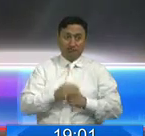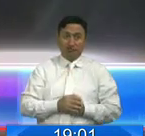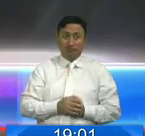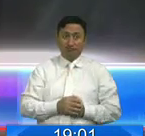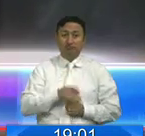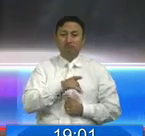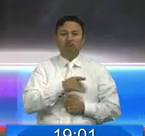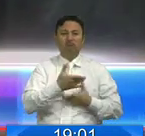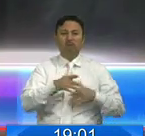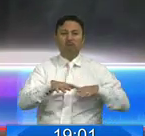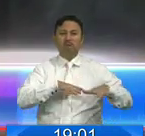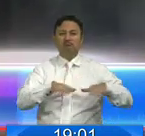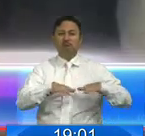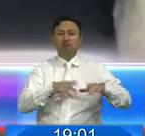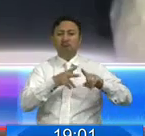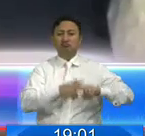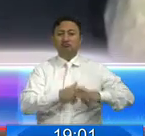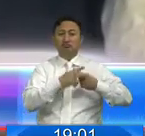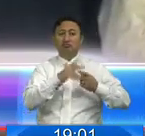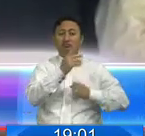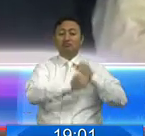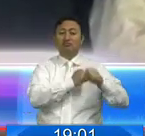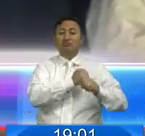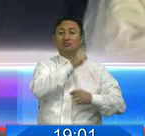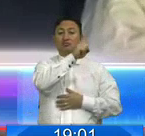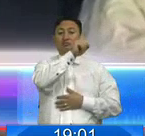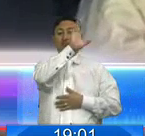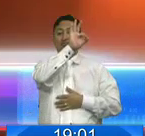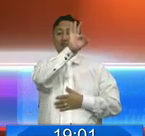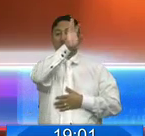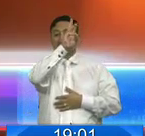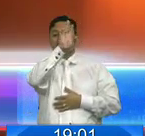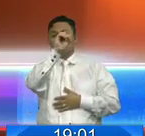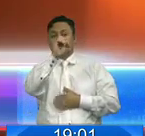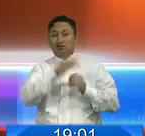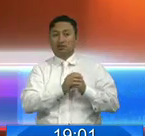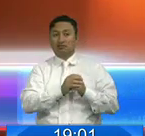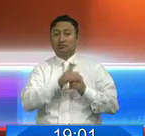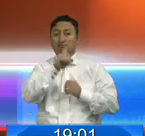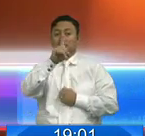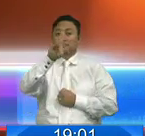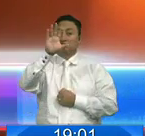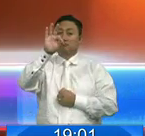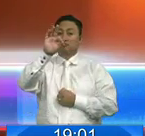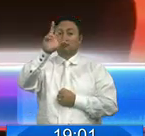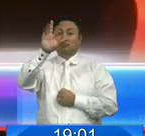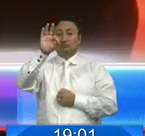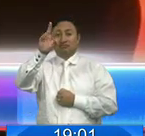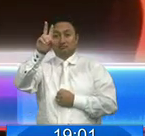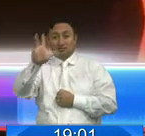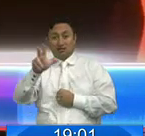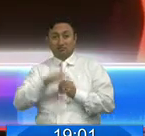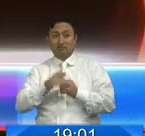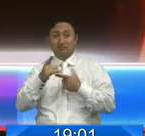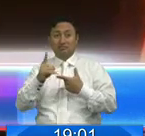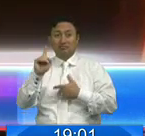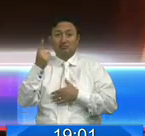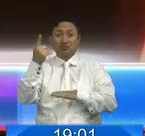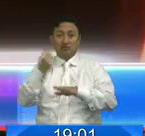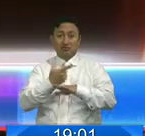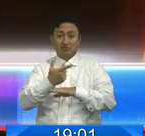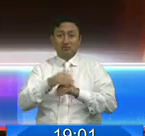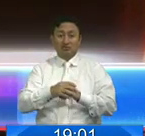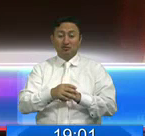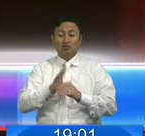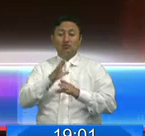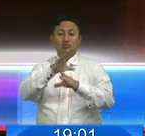Su actividad delictiva empezó desde 1960. En 1993, Guzmán fue detenido en Guatemala